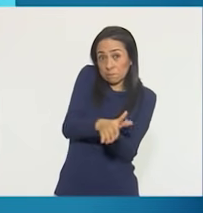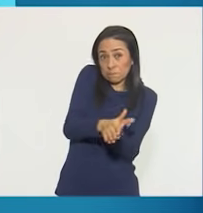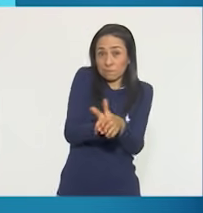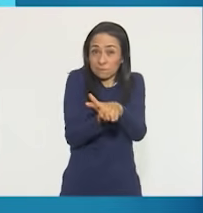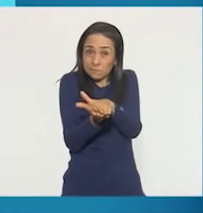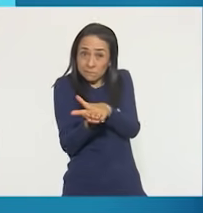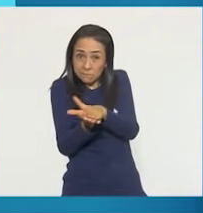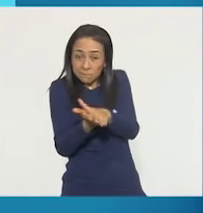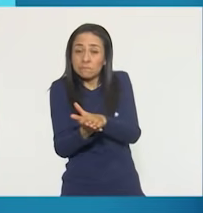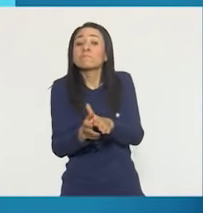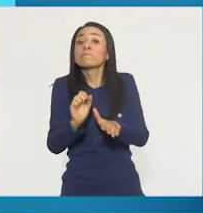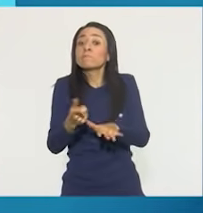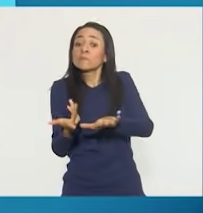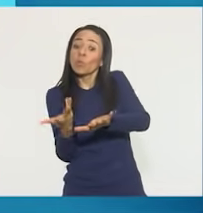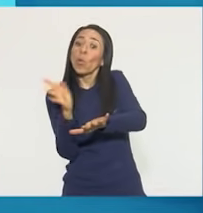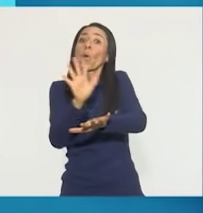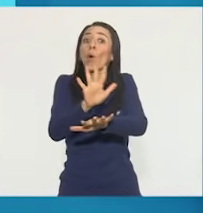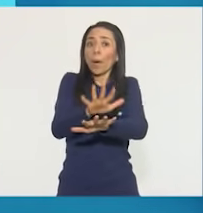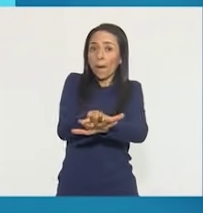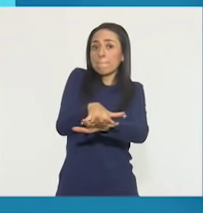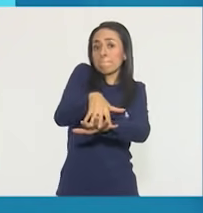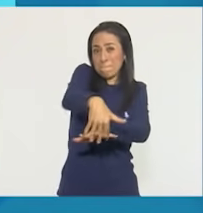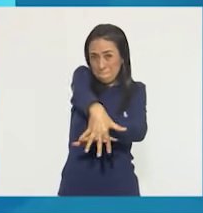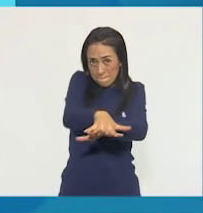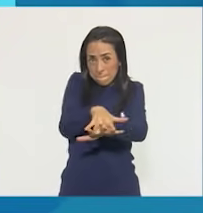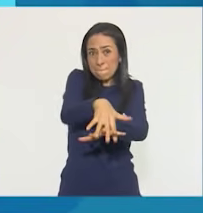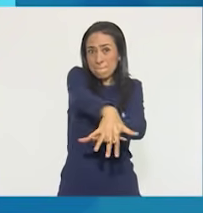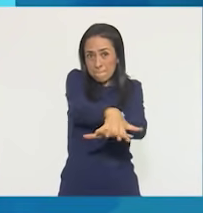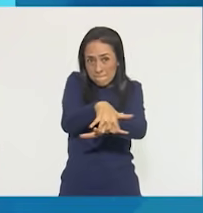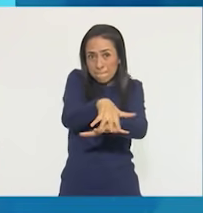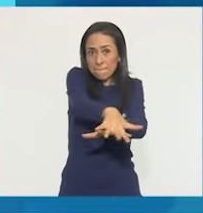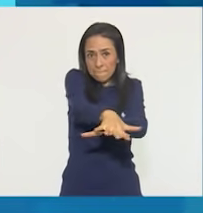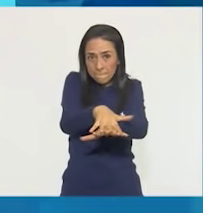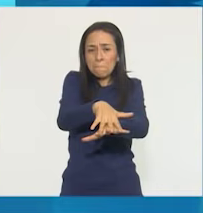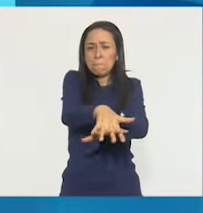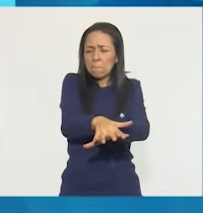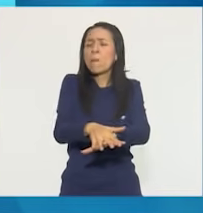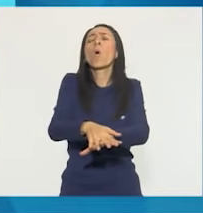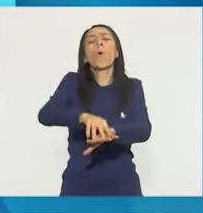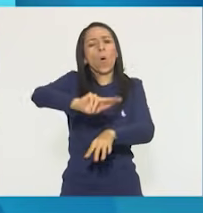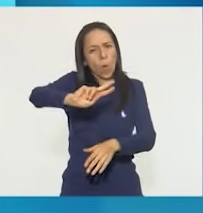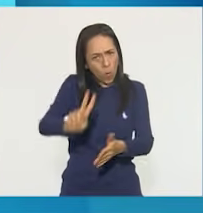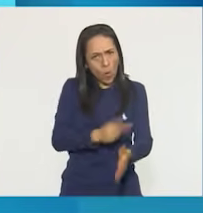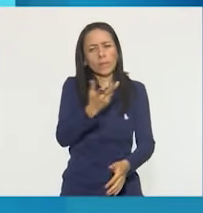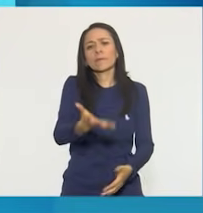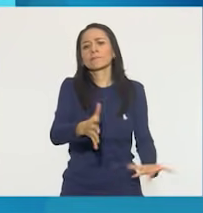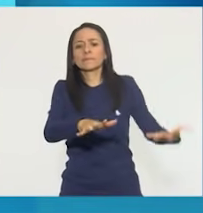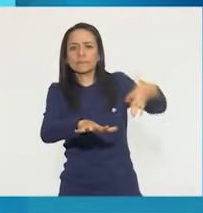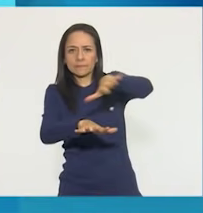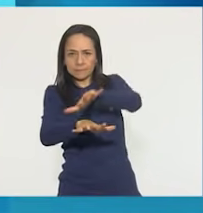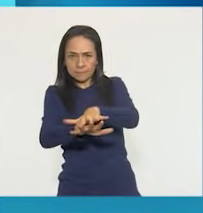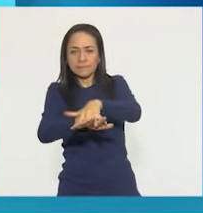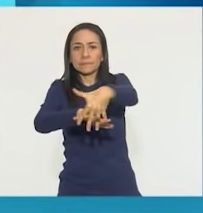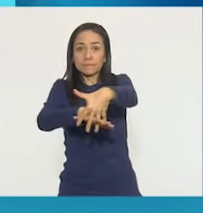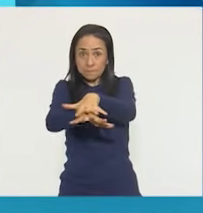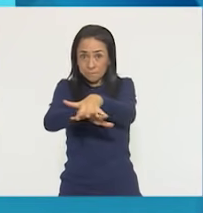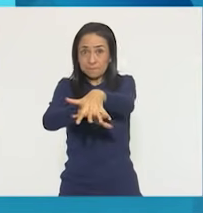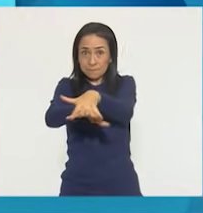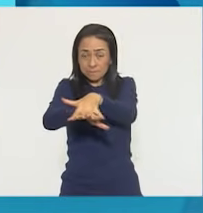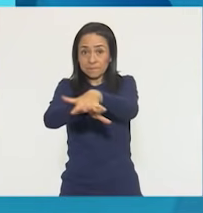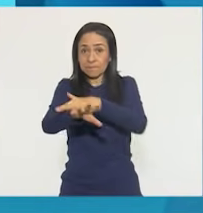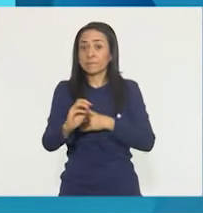de una de tus manos contra el dorso de la otra, entrelazando los dedos. Repite lo mismo con la otra mano. Frota los